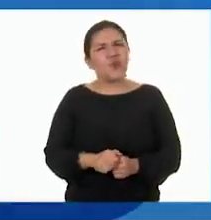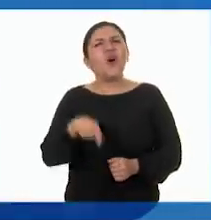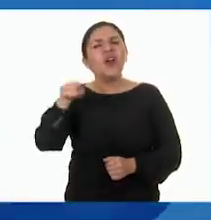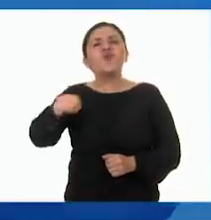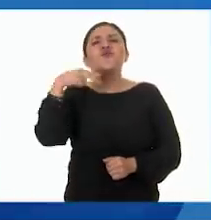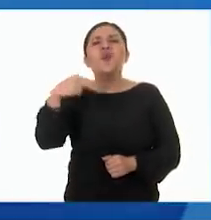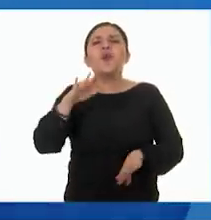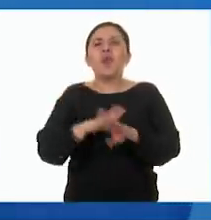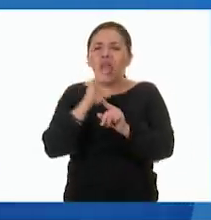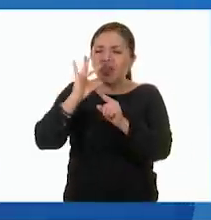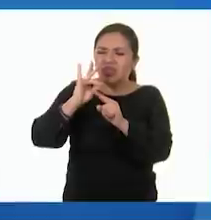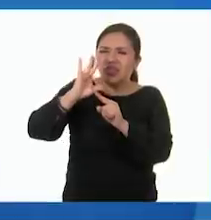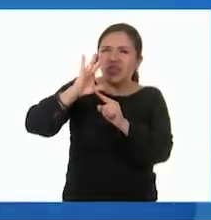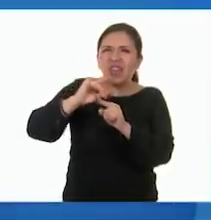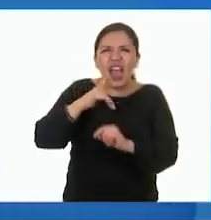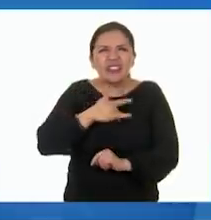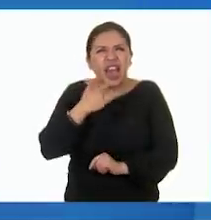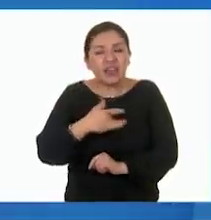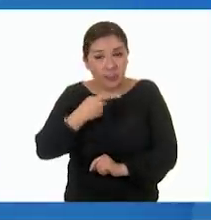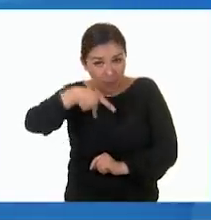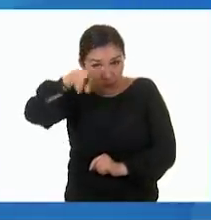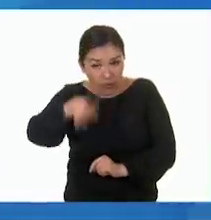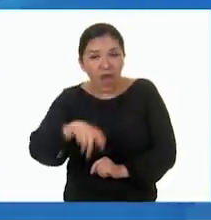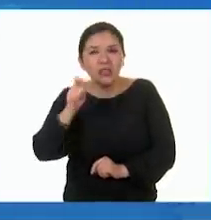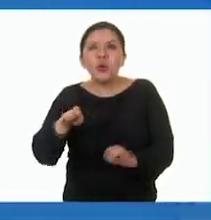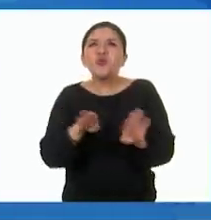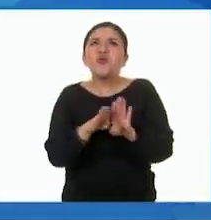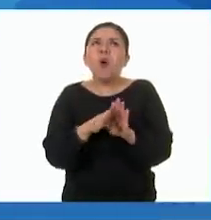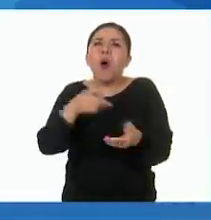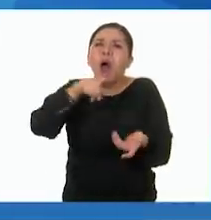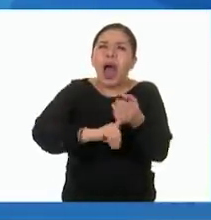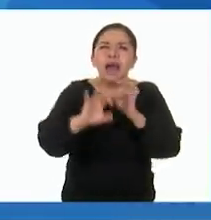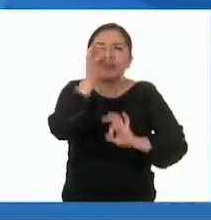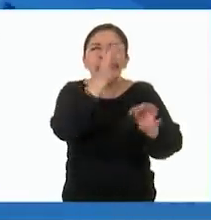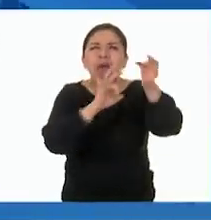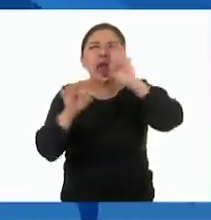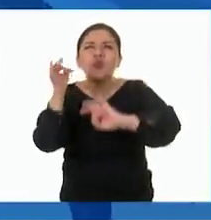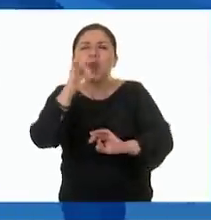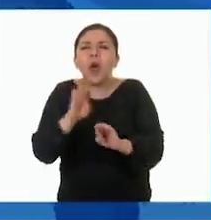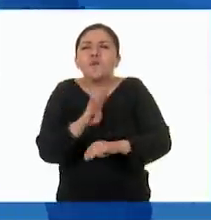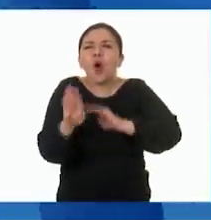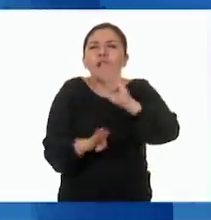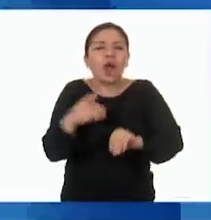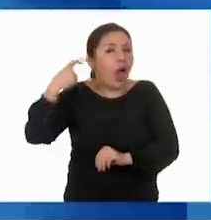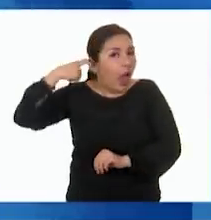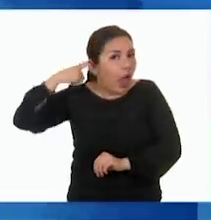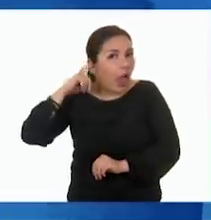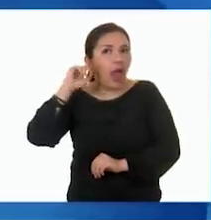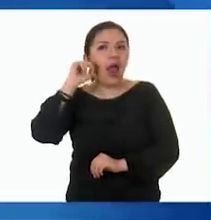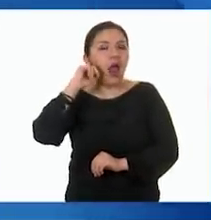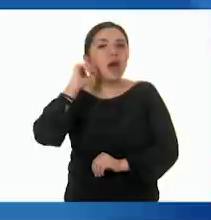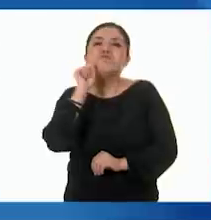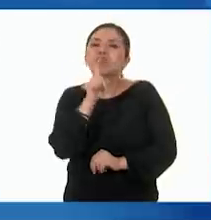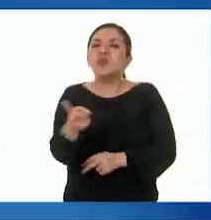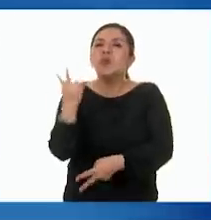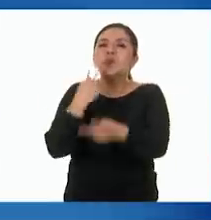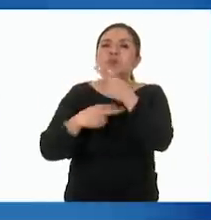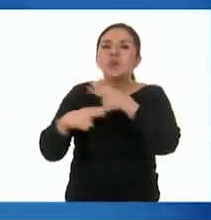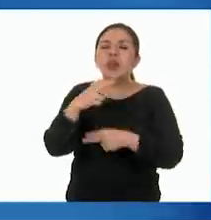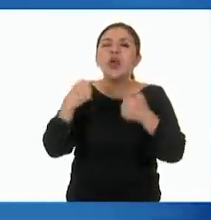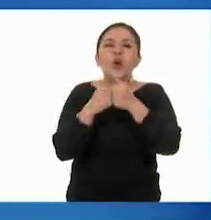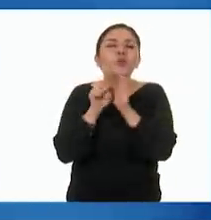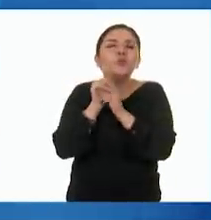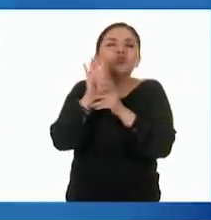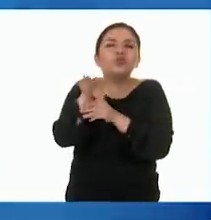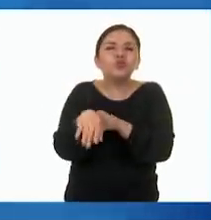por la textura. Pero en realidad es una mezcla de células muertas del pabellón y del canal auditivo, con